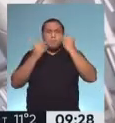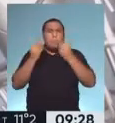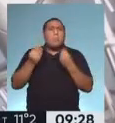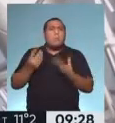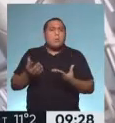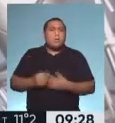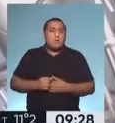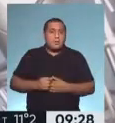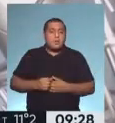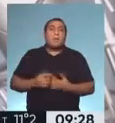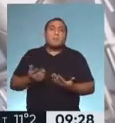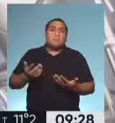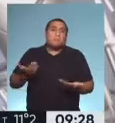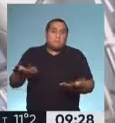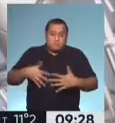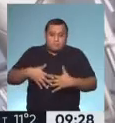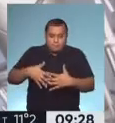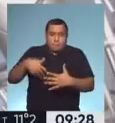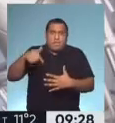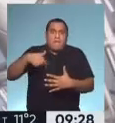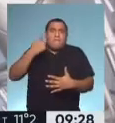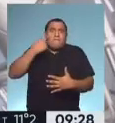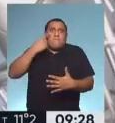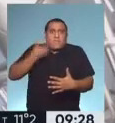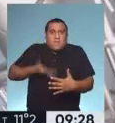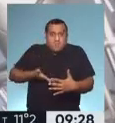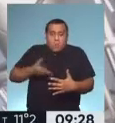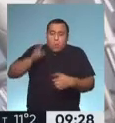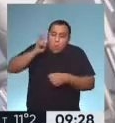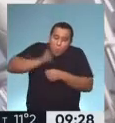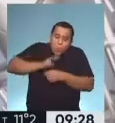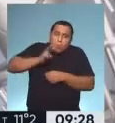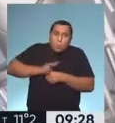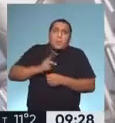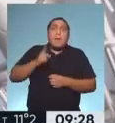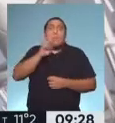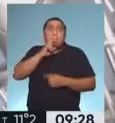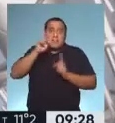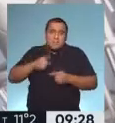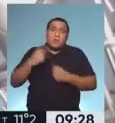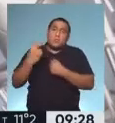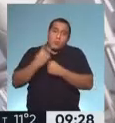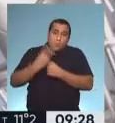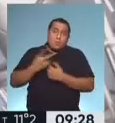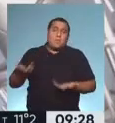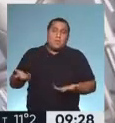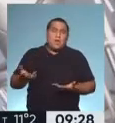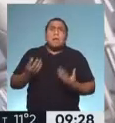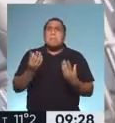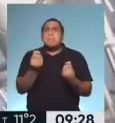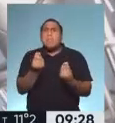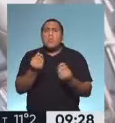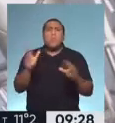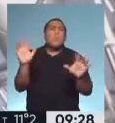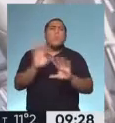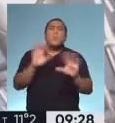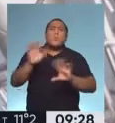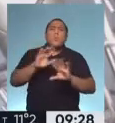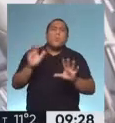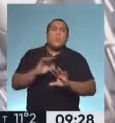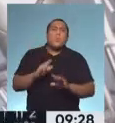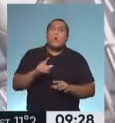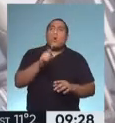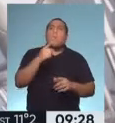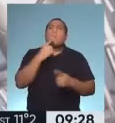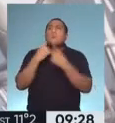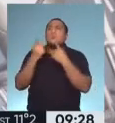con dar vida con también preservar la vida de las mamás y no hay que tener temor recuerden siempre la consulta